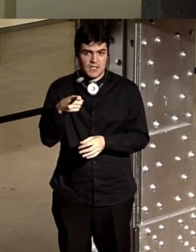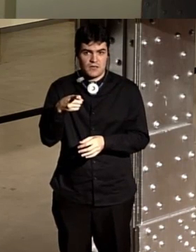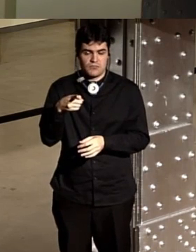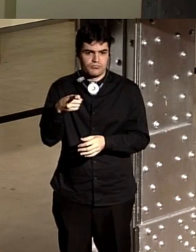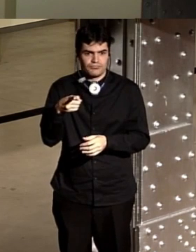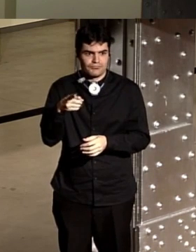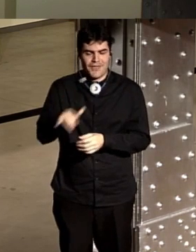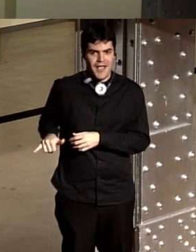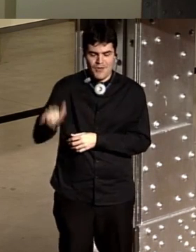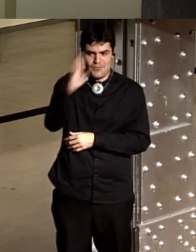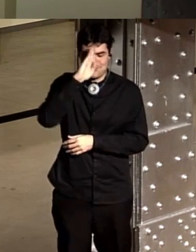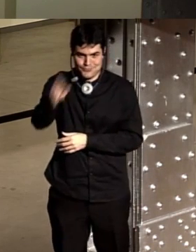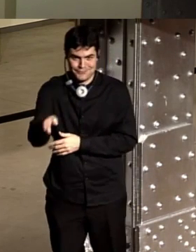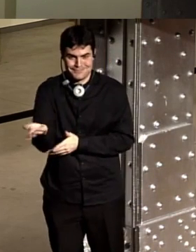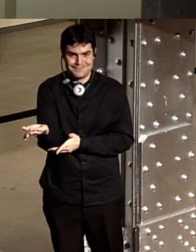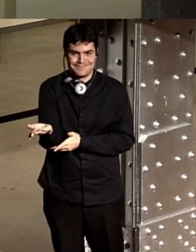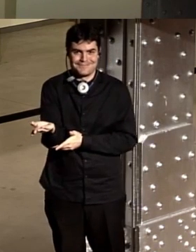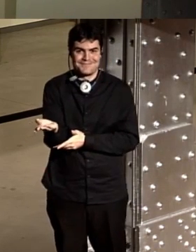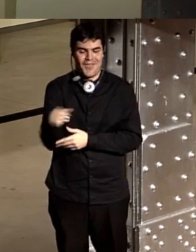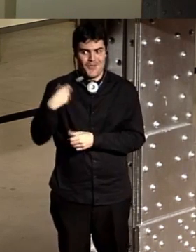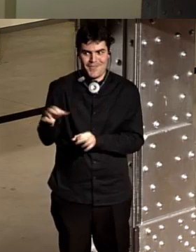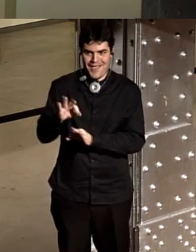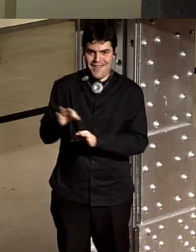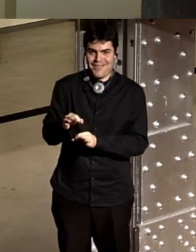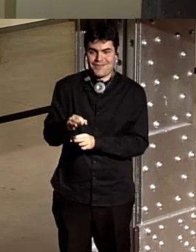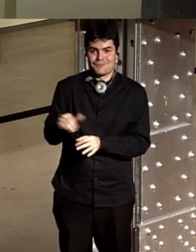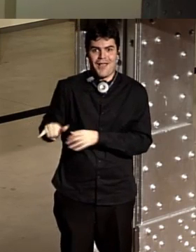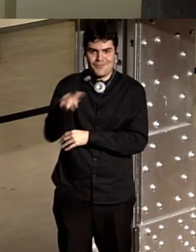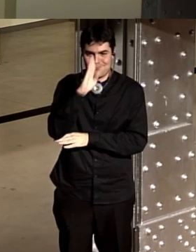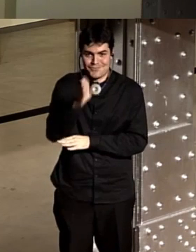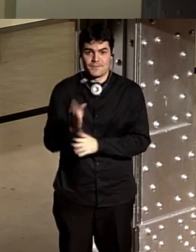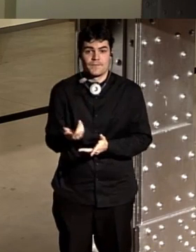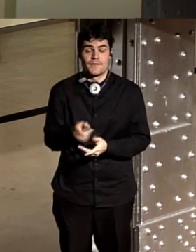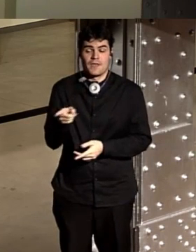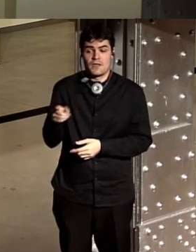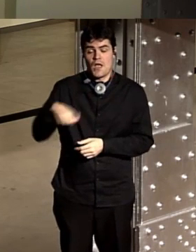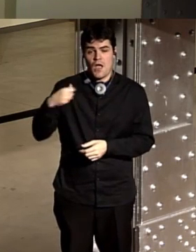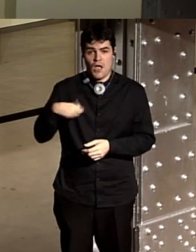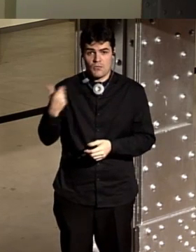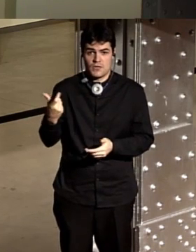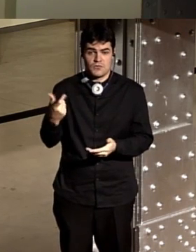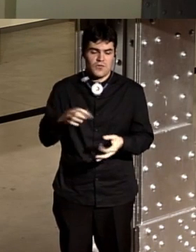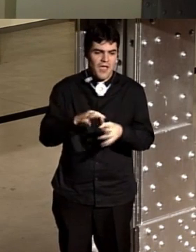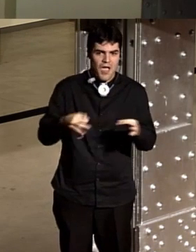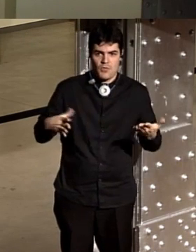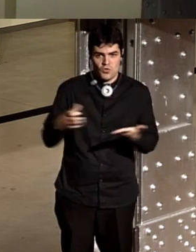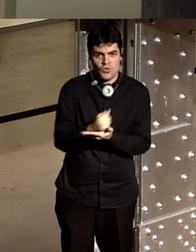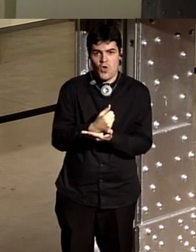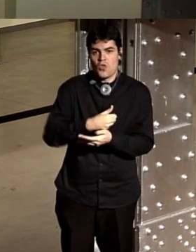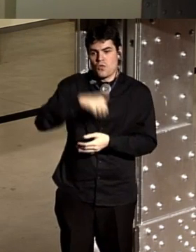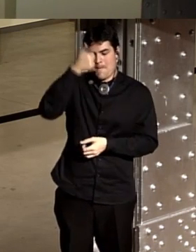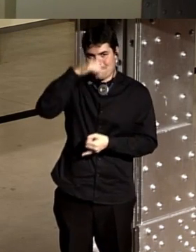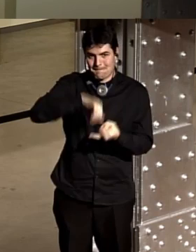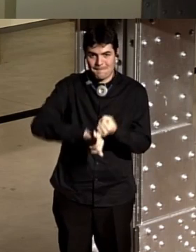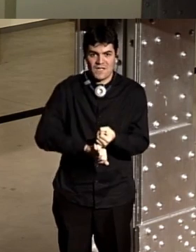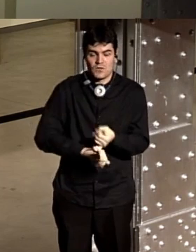aeropuerto, no que te lleven a ningún hospital. Bueno, pues ella la llevaron al hospital de Islamabad, entonces fueron todos sus amigos, su marido, que todavía